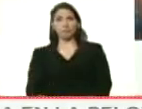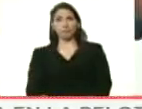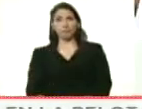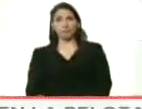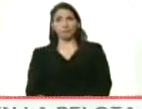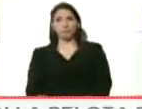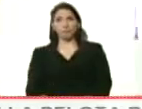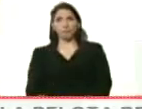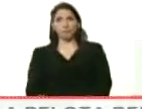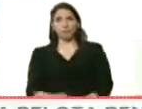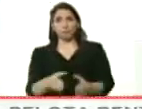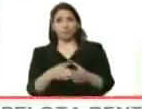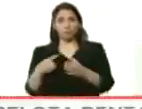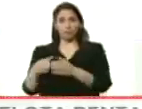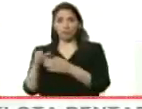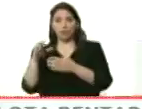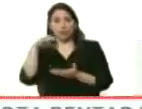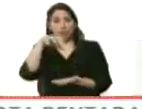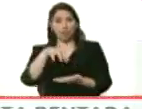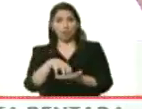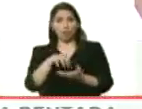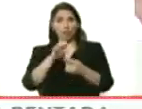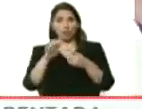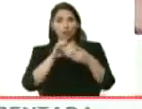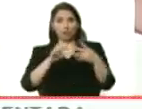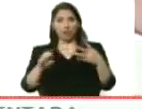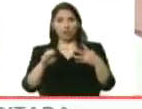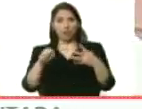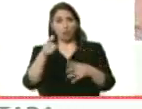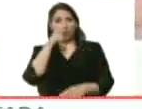comandante de la Región Estratégica Defensa Integral Guayana,